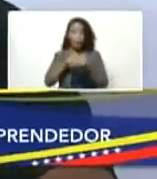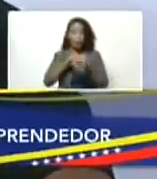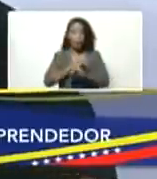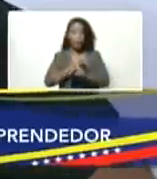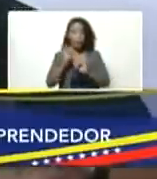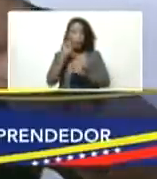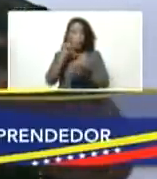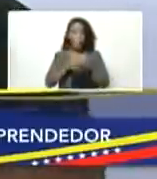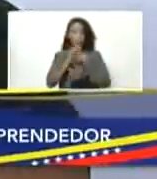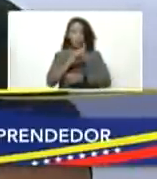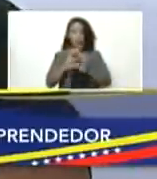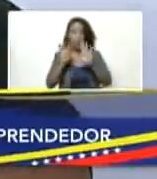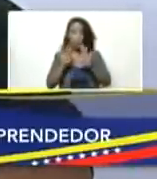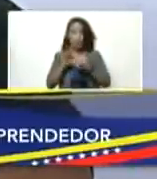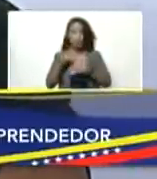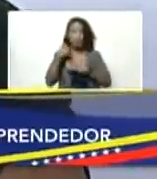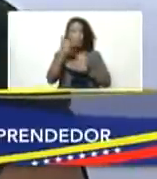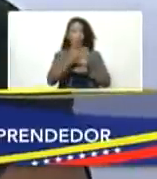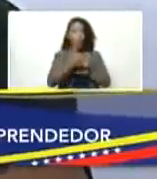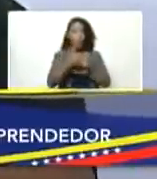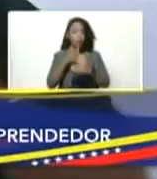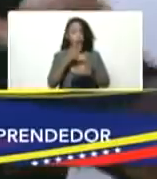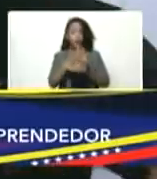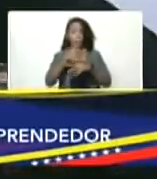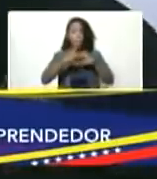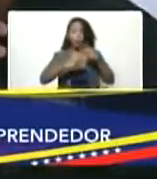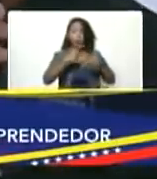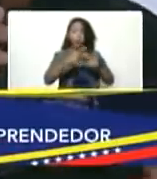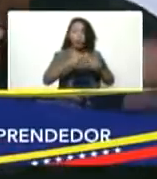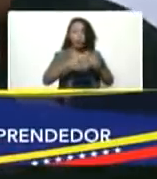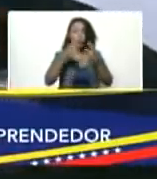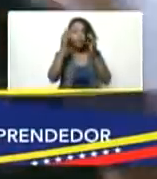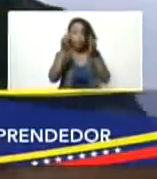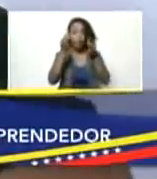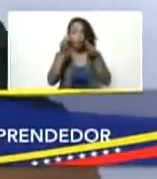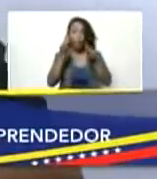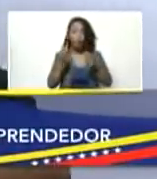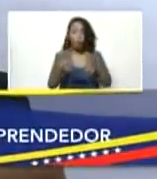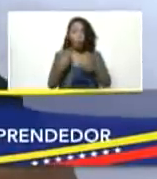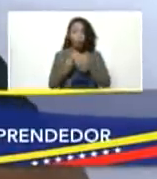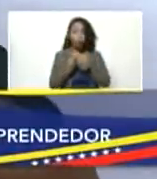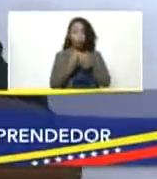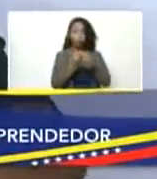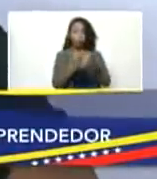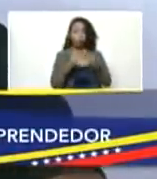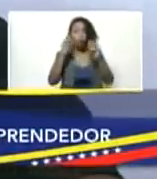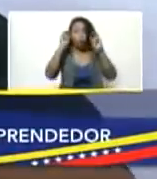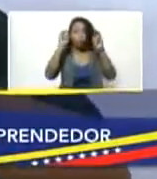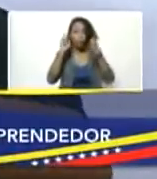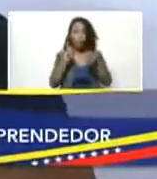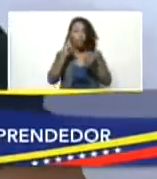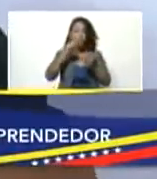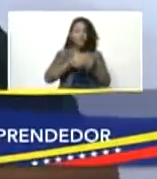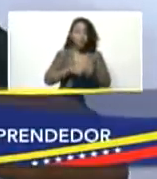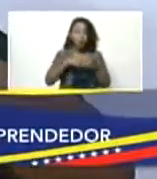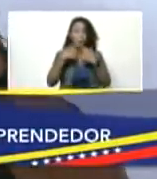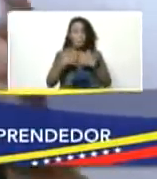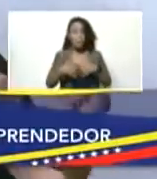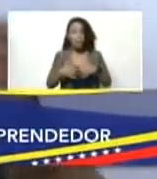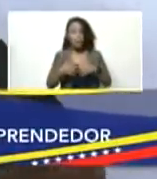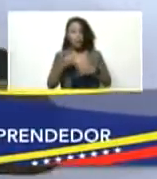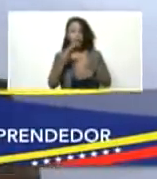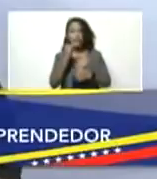finales del 2019. Luego fuimos con el proceso de formalización. Nos acompañaron en todo el tema del registro de la empresa,